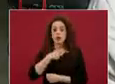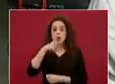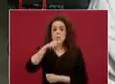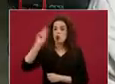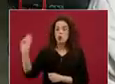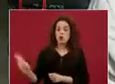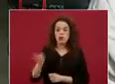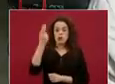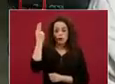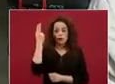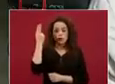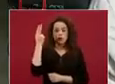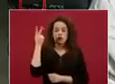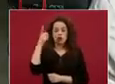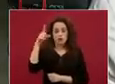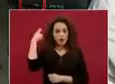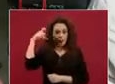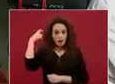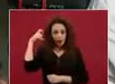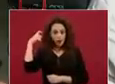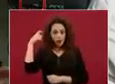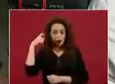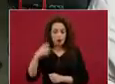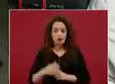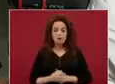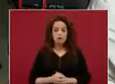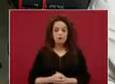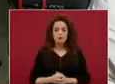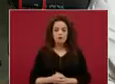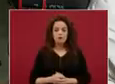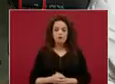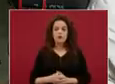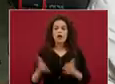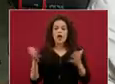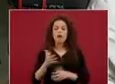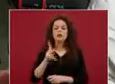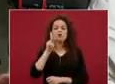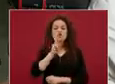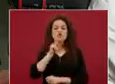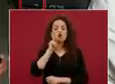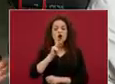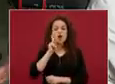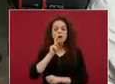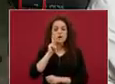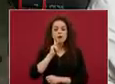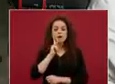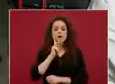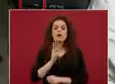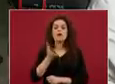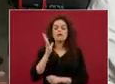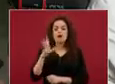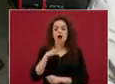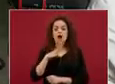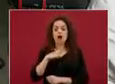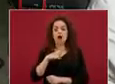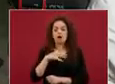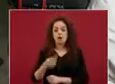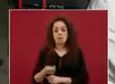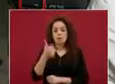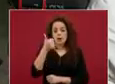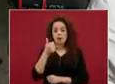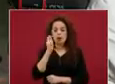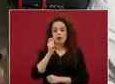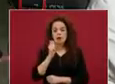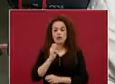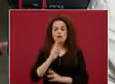Universidad Autónoma de Querétaro están haciendo pruebas serológicas y que han dado ya los primeros resultados, los preliminares, y